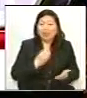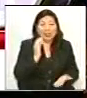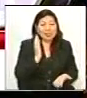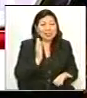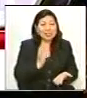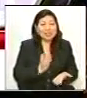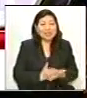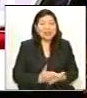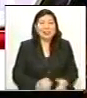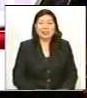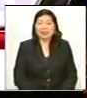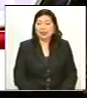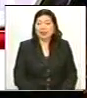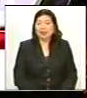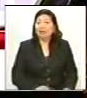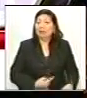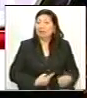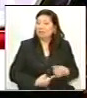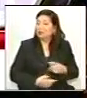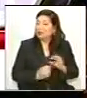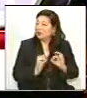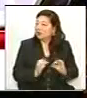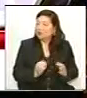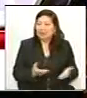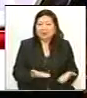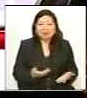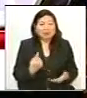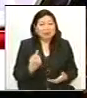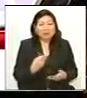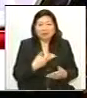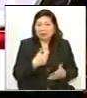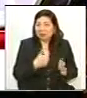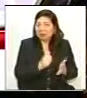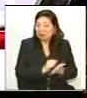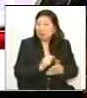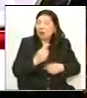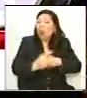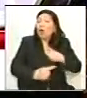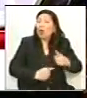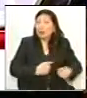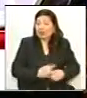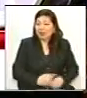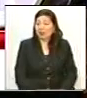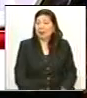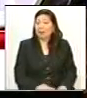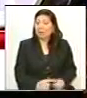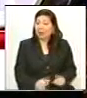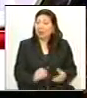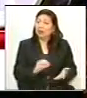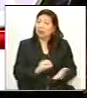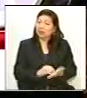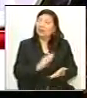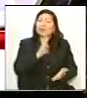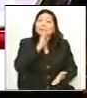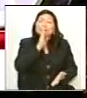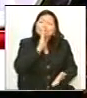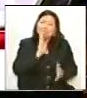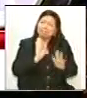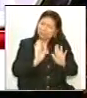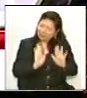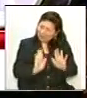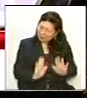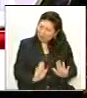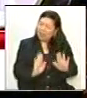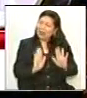sanción va a venir. Viene ahora en el primer trimestre del próximo año. Pero hay que tener un poquito de paciencia porque, como les